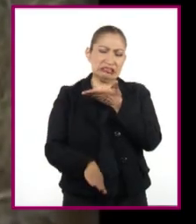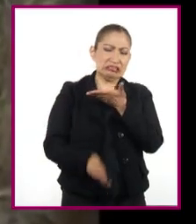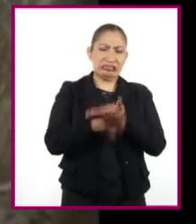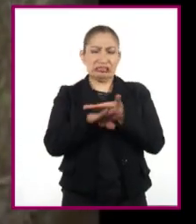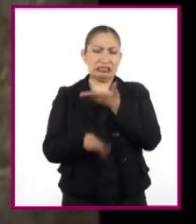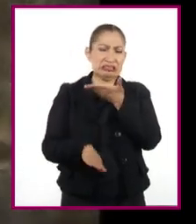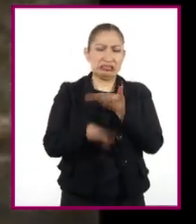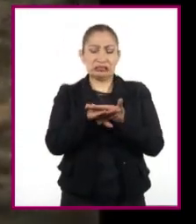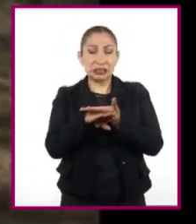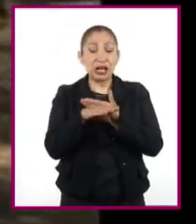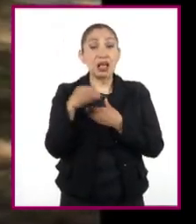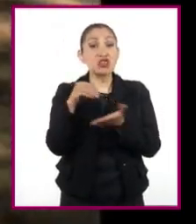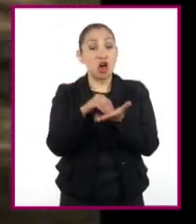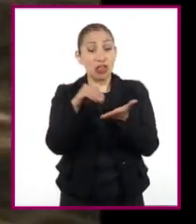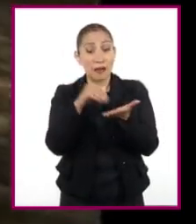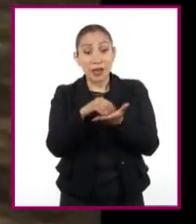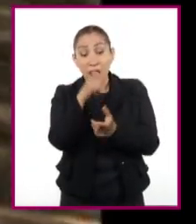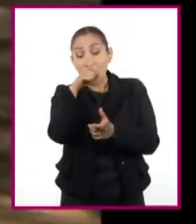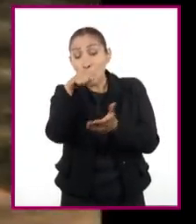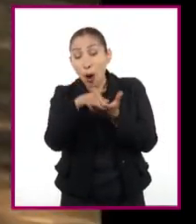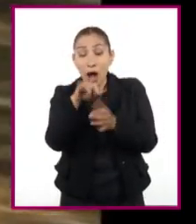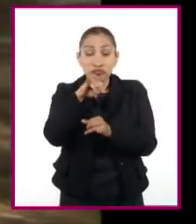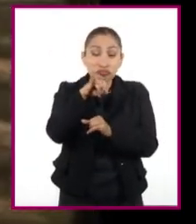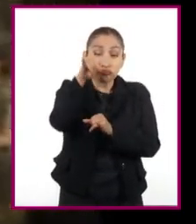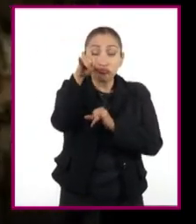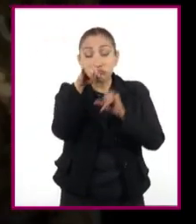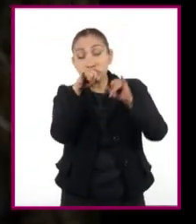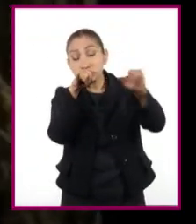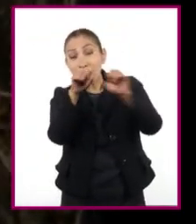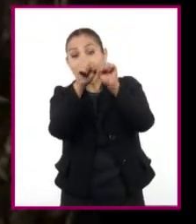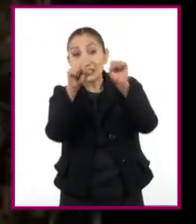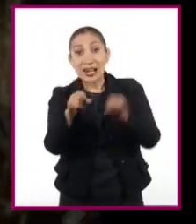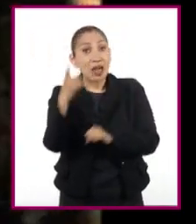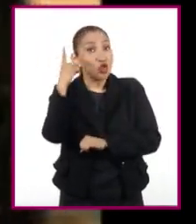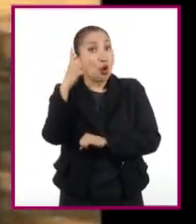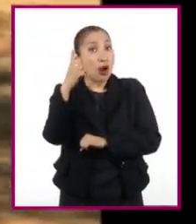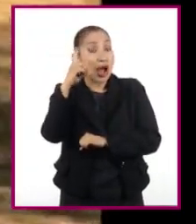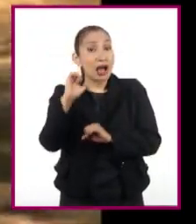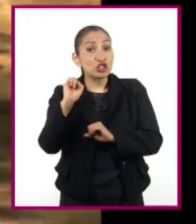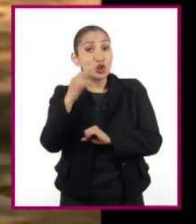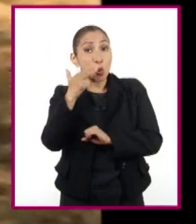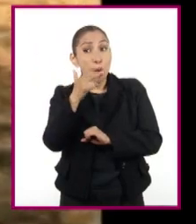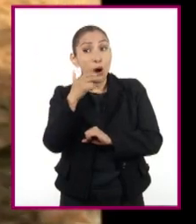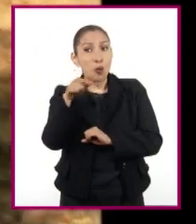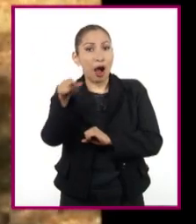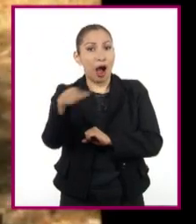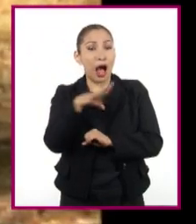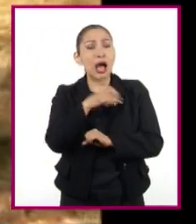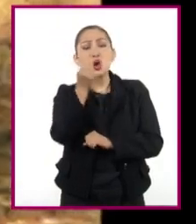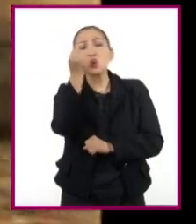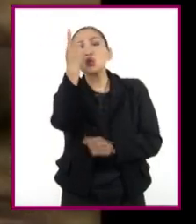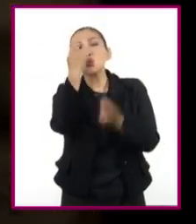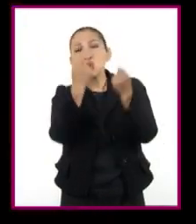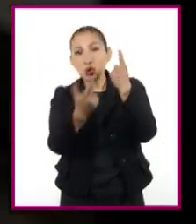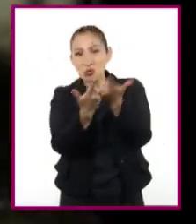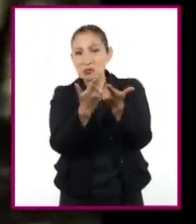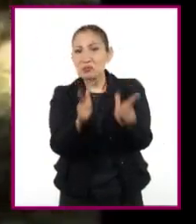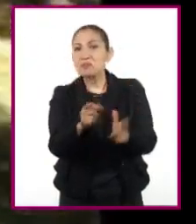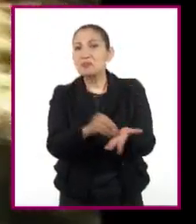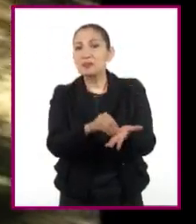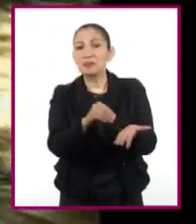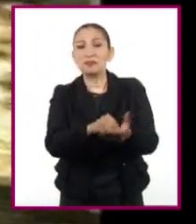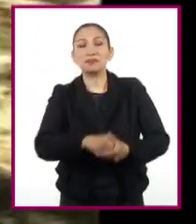en su contra y todavía en los rincones más apartados de la Sierra de Durango y Chihuahua quedaban algunos en